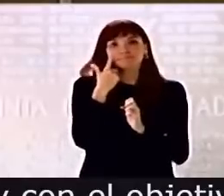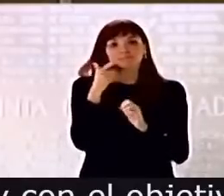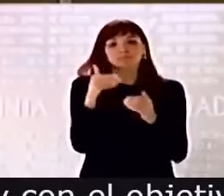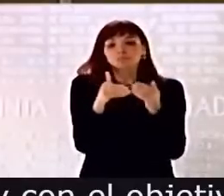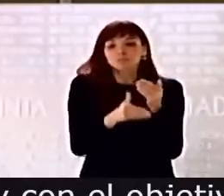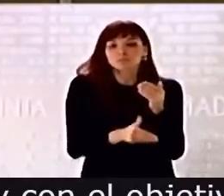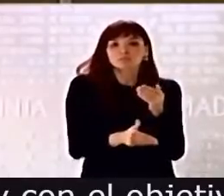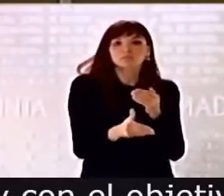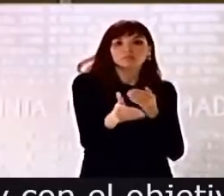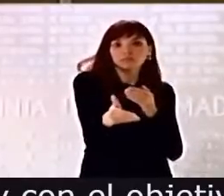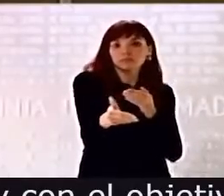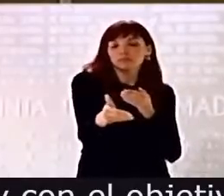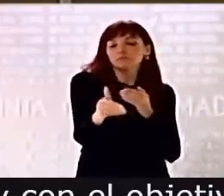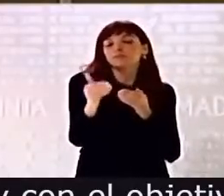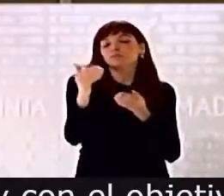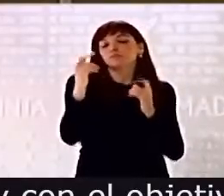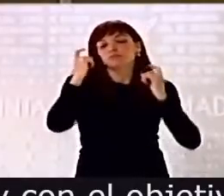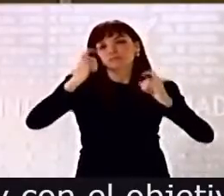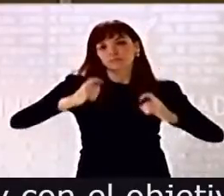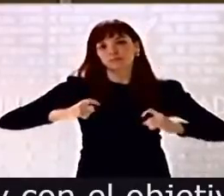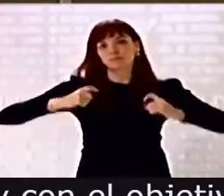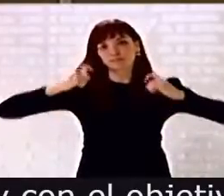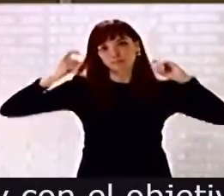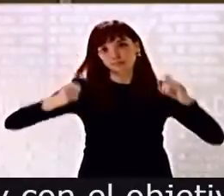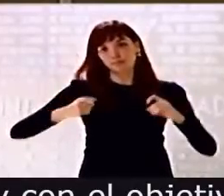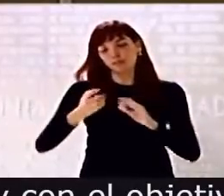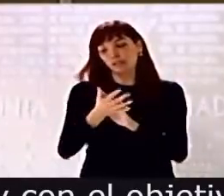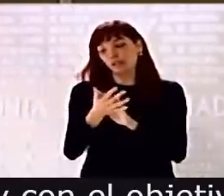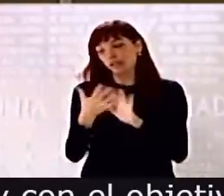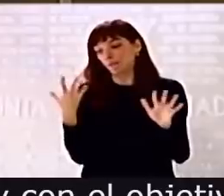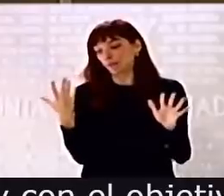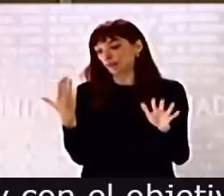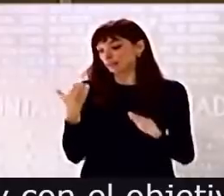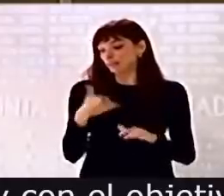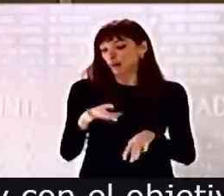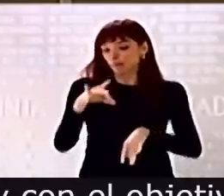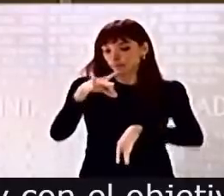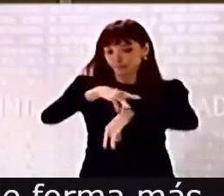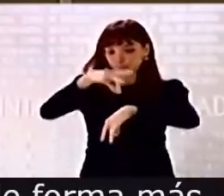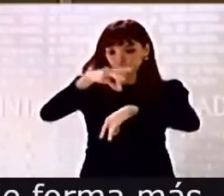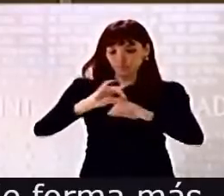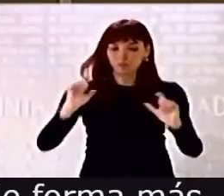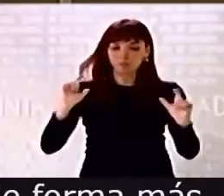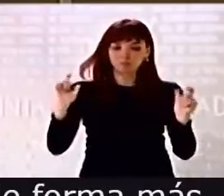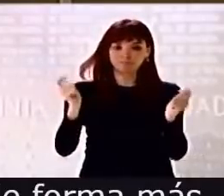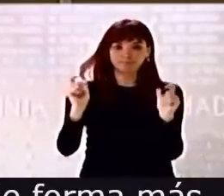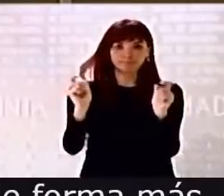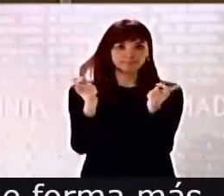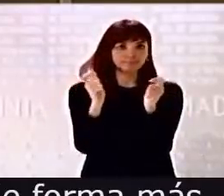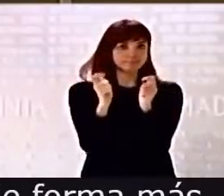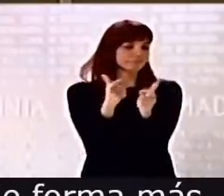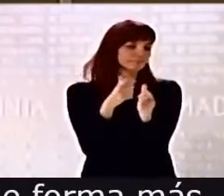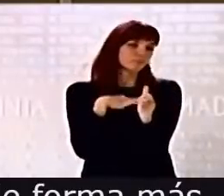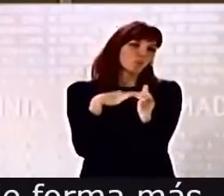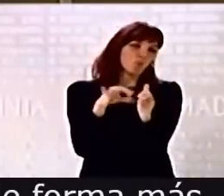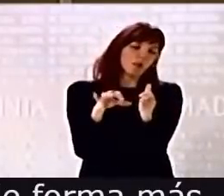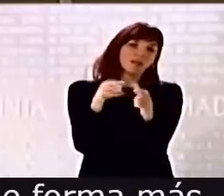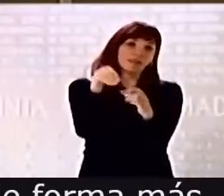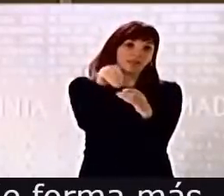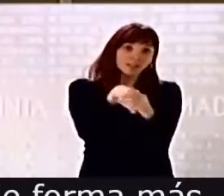de poder reducir de forma más rápida la incidencia acumulada en la